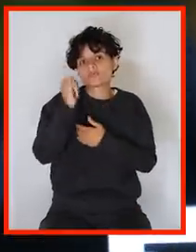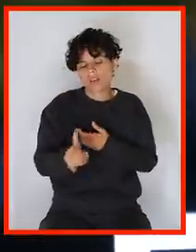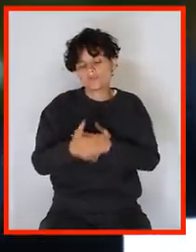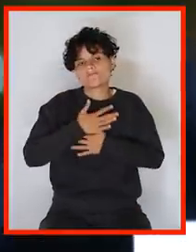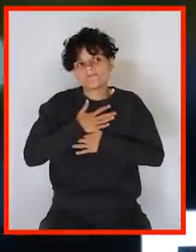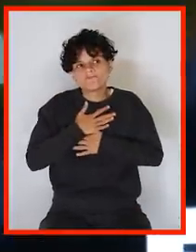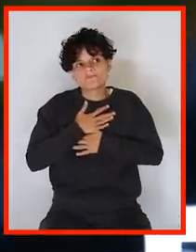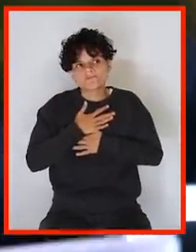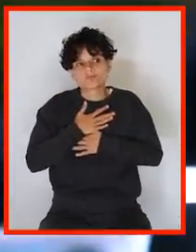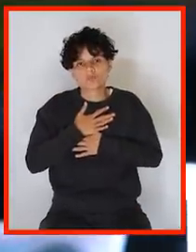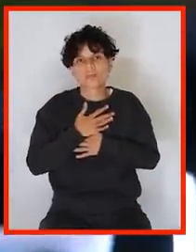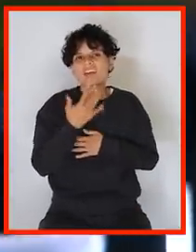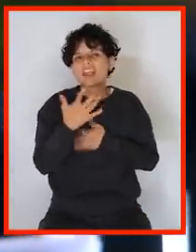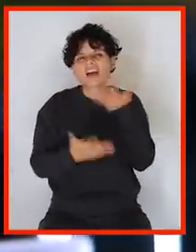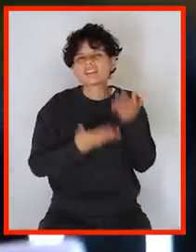fue